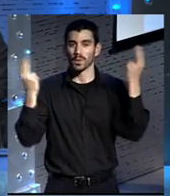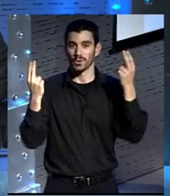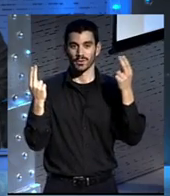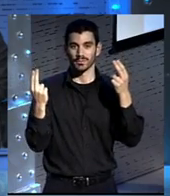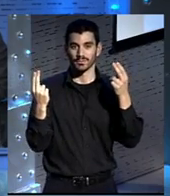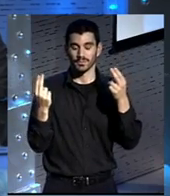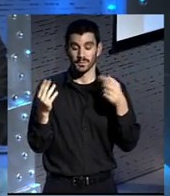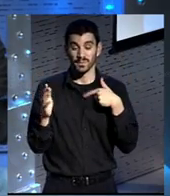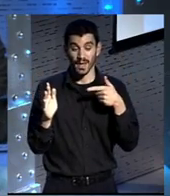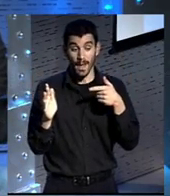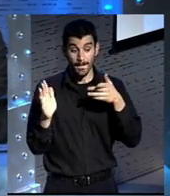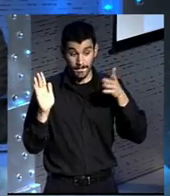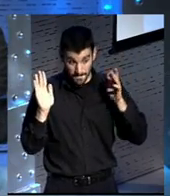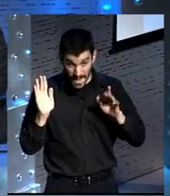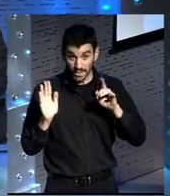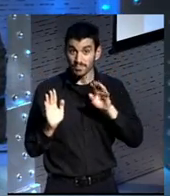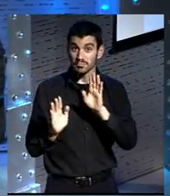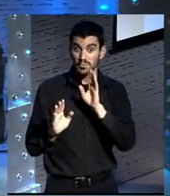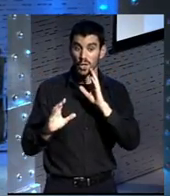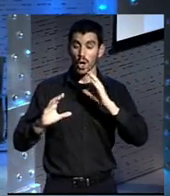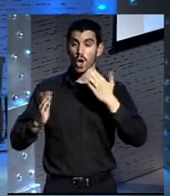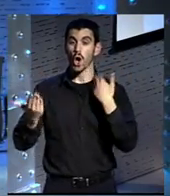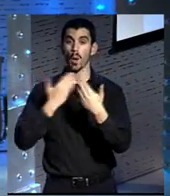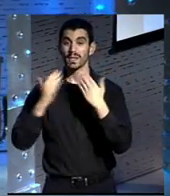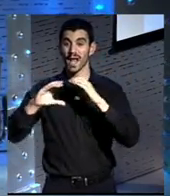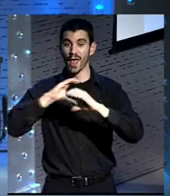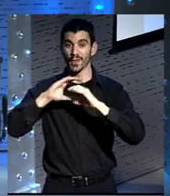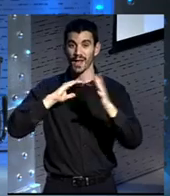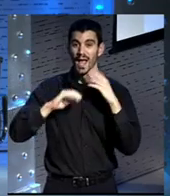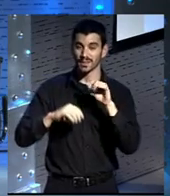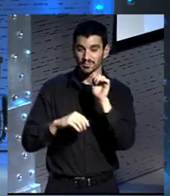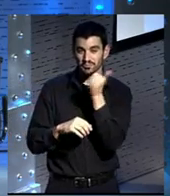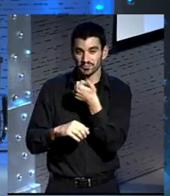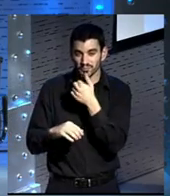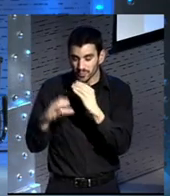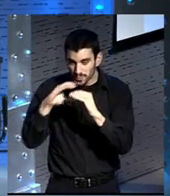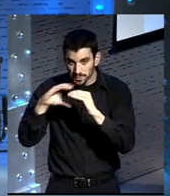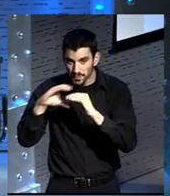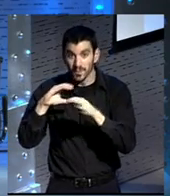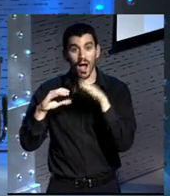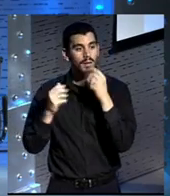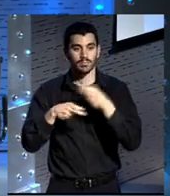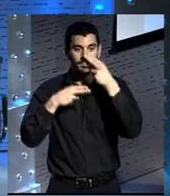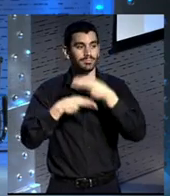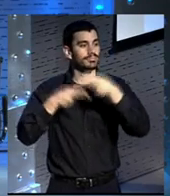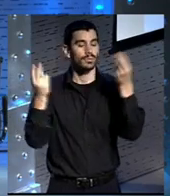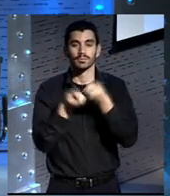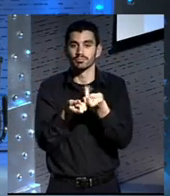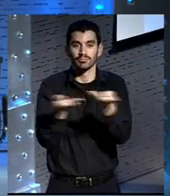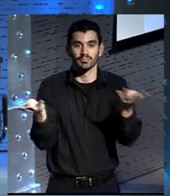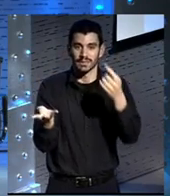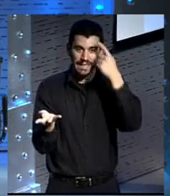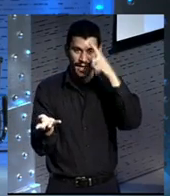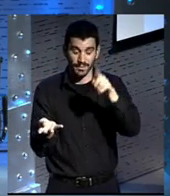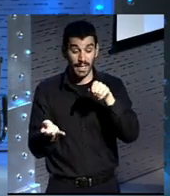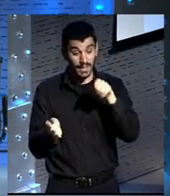conversaciones a las que en muchos casos pues no se tenía acceso, ahora sí se tiene acceso. Y eso